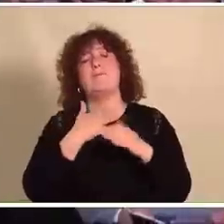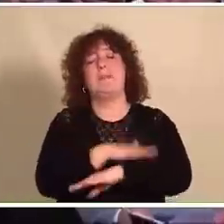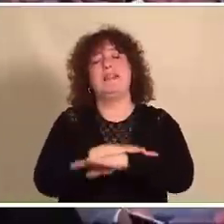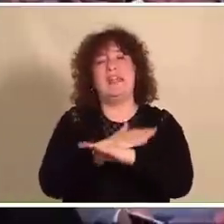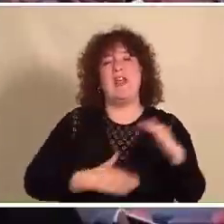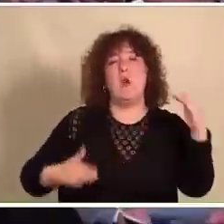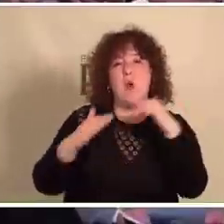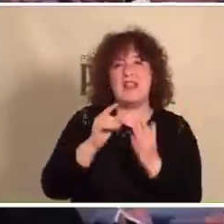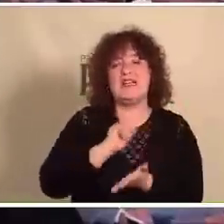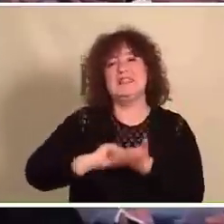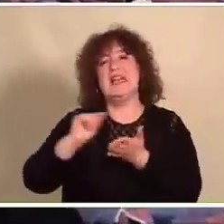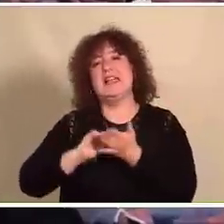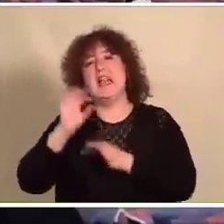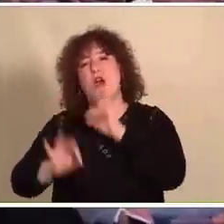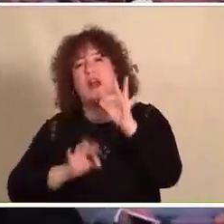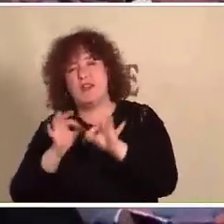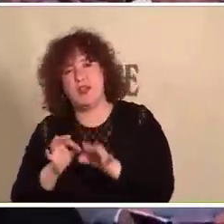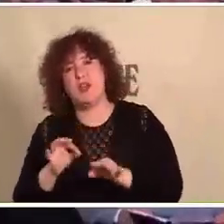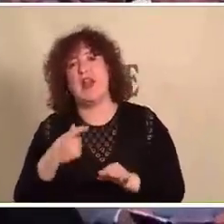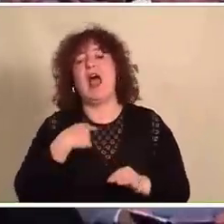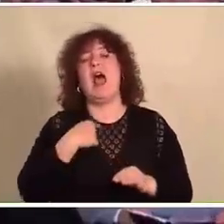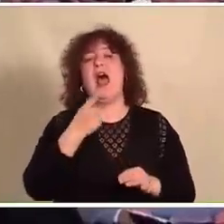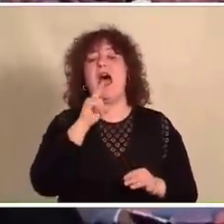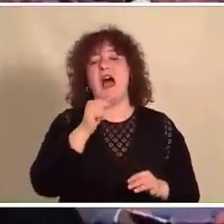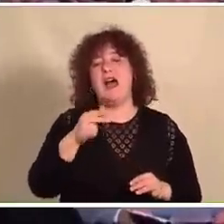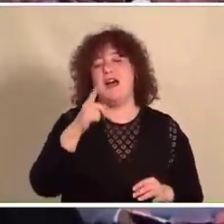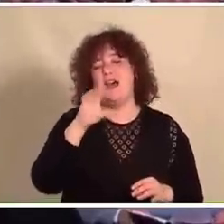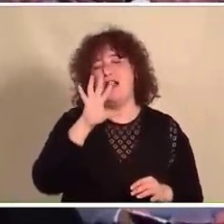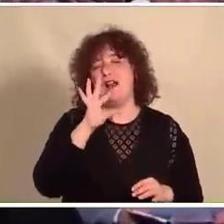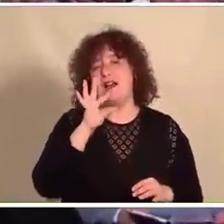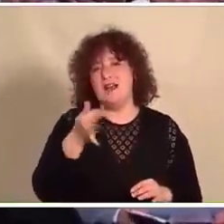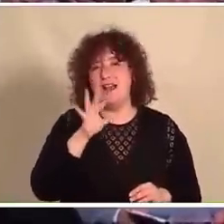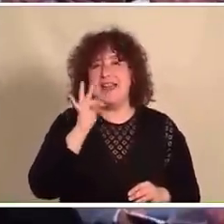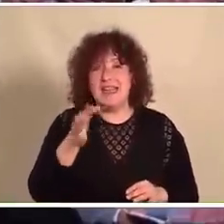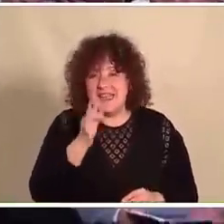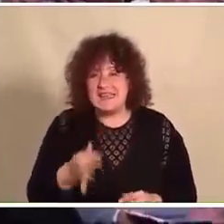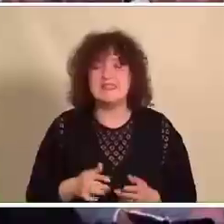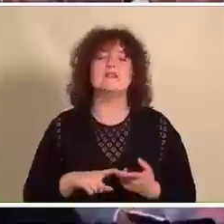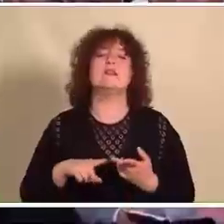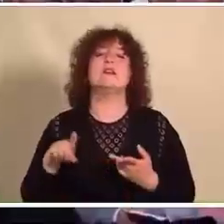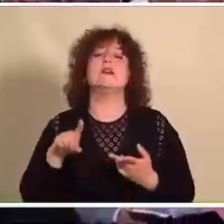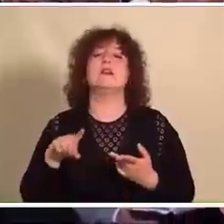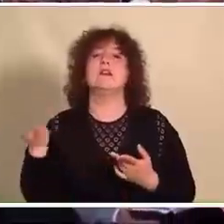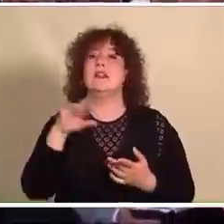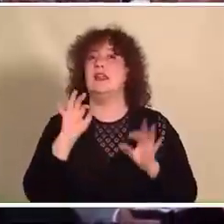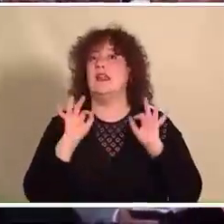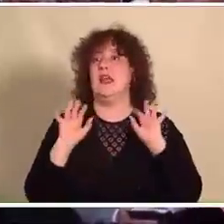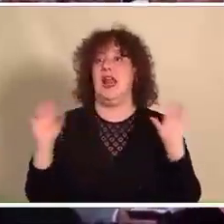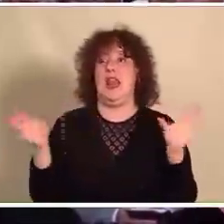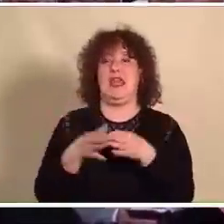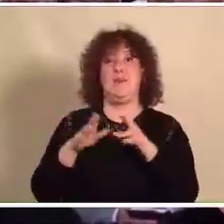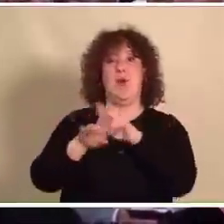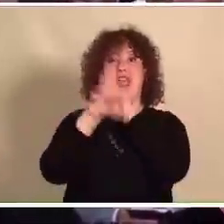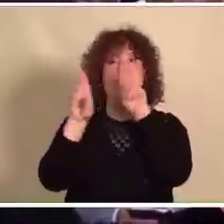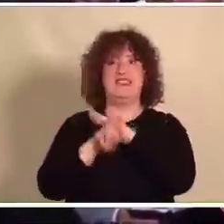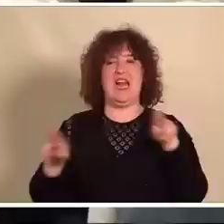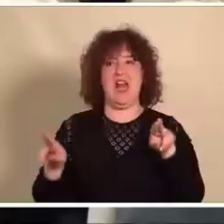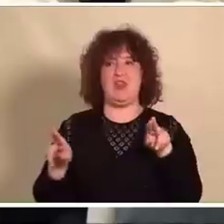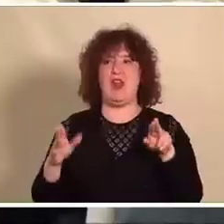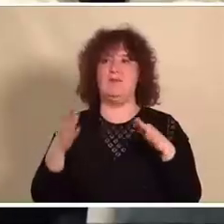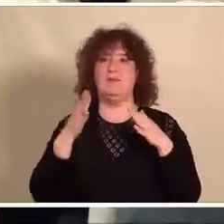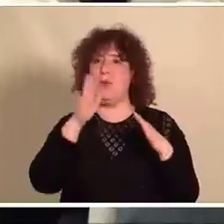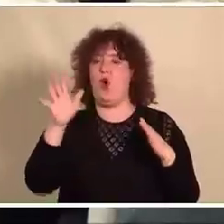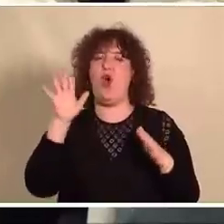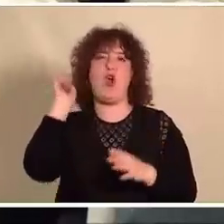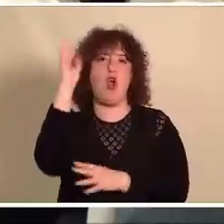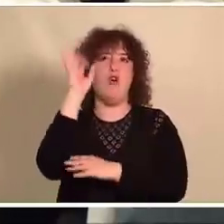a la secretaria de organización Lilith bestringe y muy especialmente al equipo de internacional que ha hecho posible esta conferencia